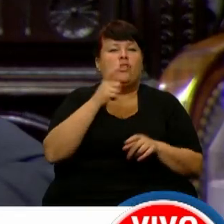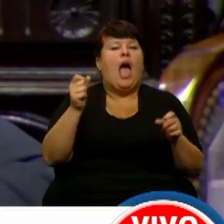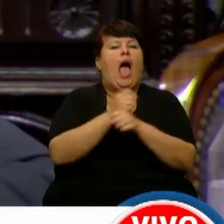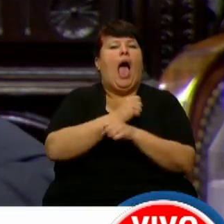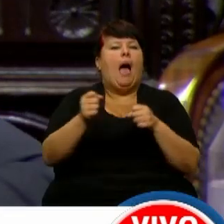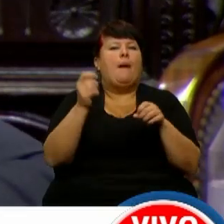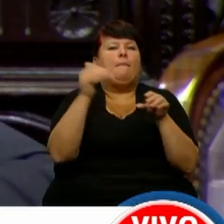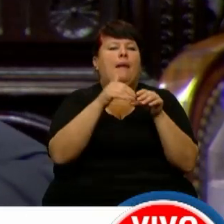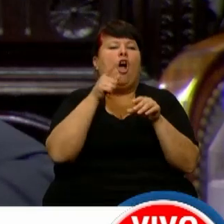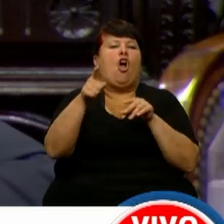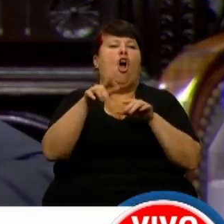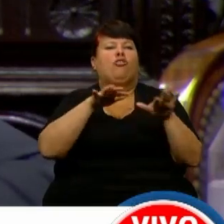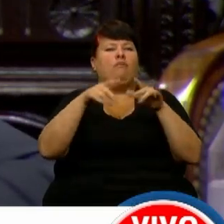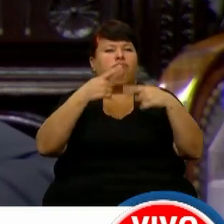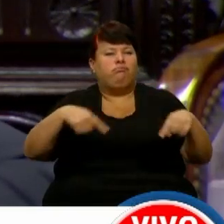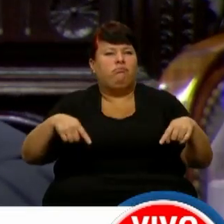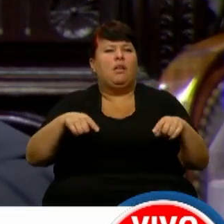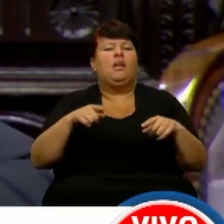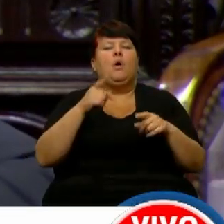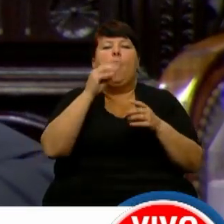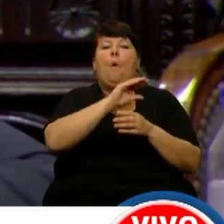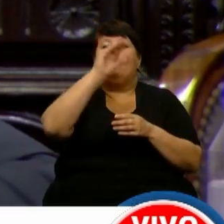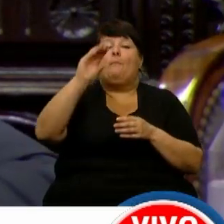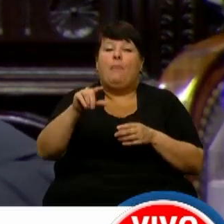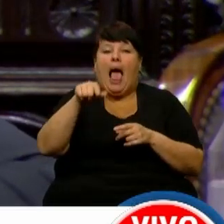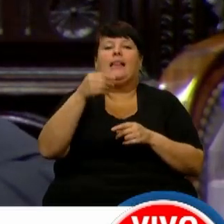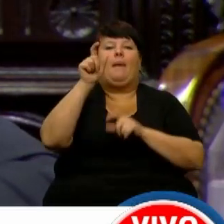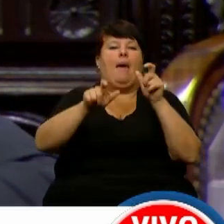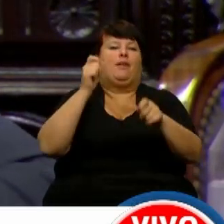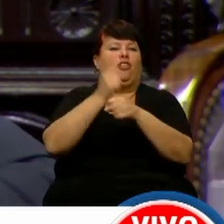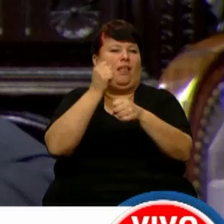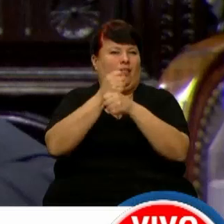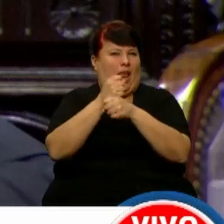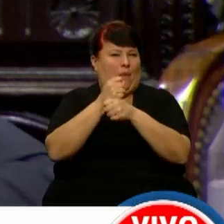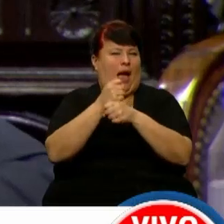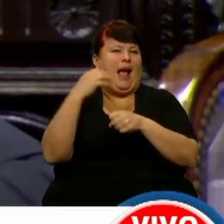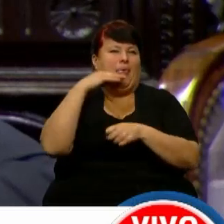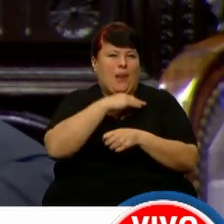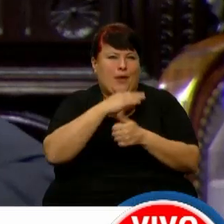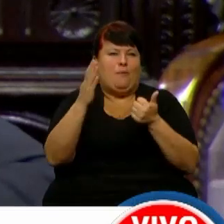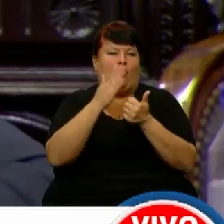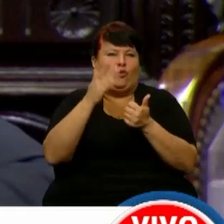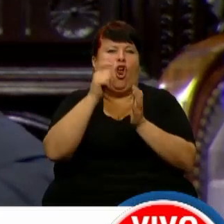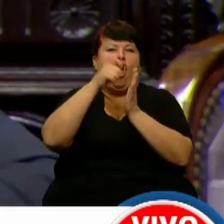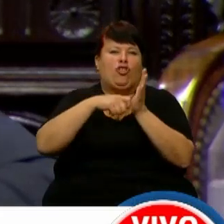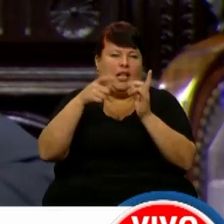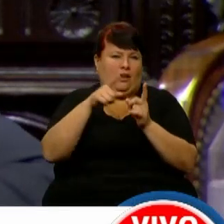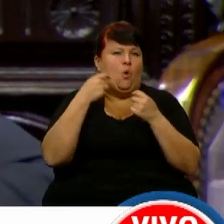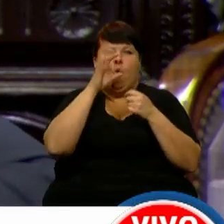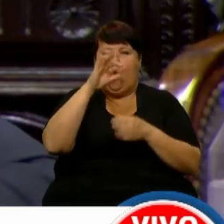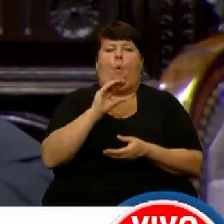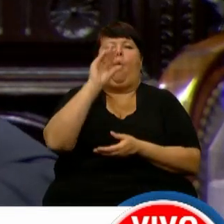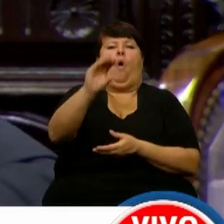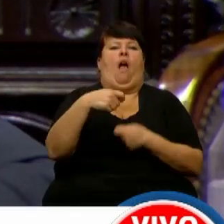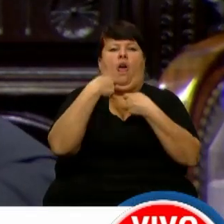aprobamos un fondo anticíclico con una partida específica para los trabajadores vitivinícolas, para los contratistas de viña, que no les llegó